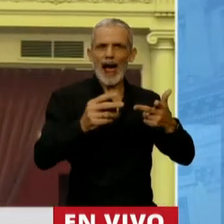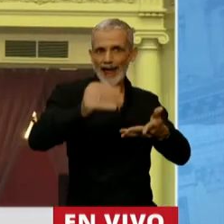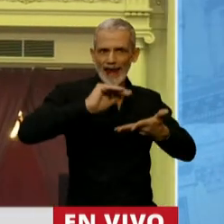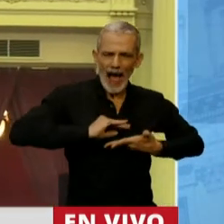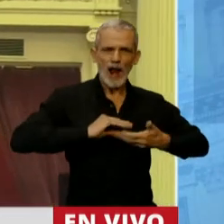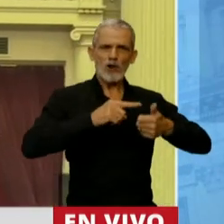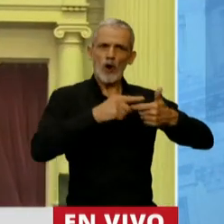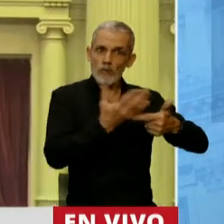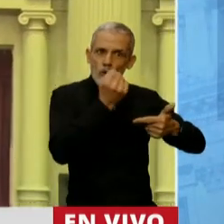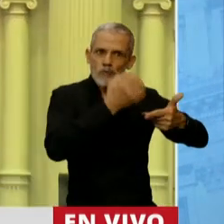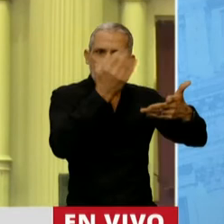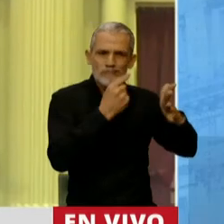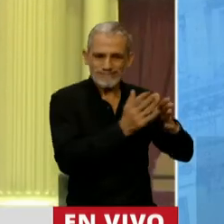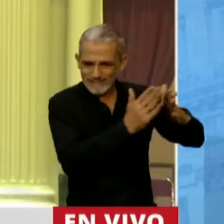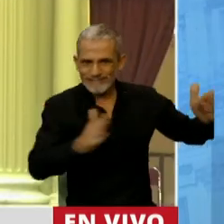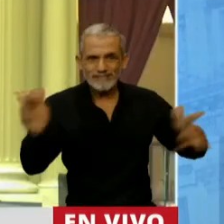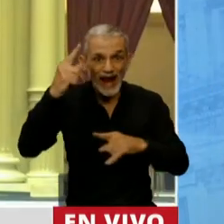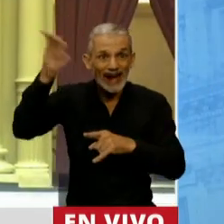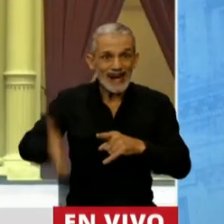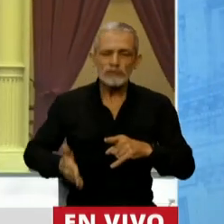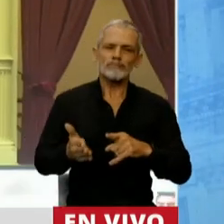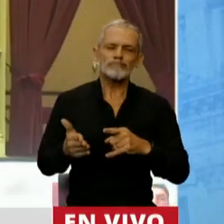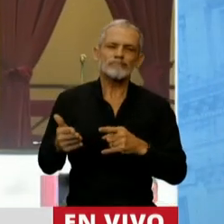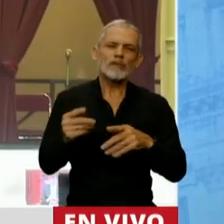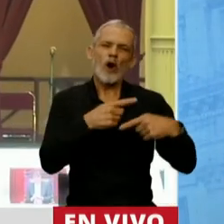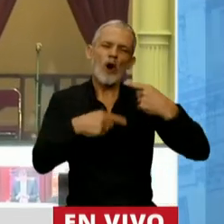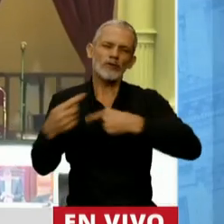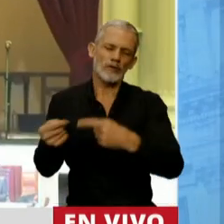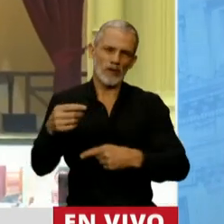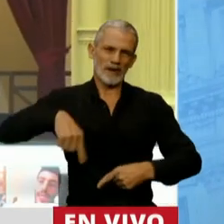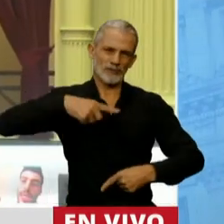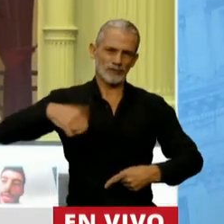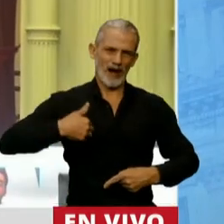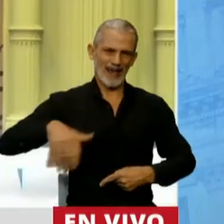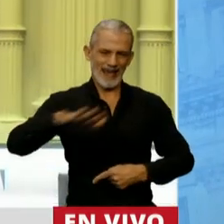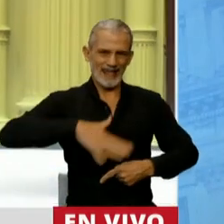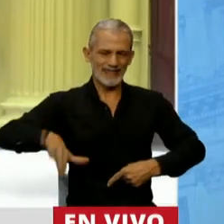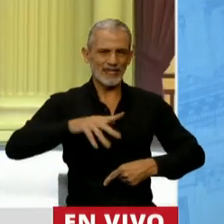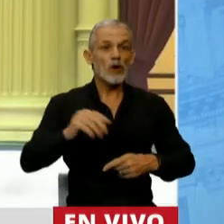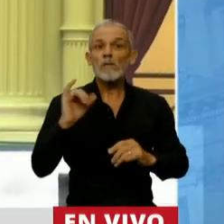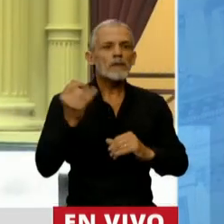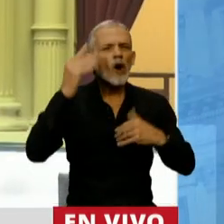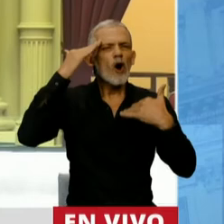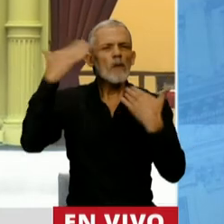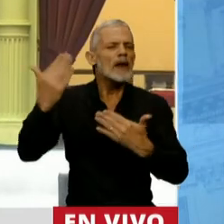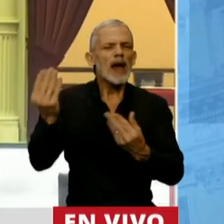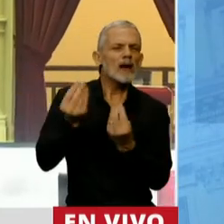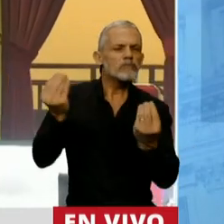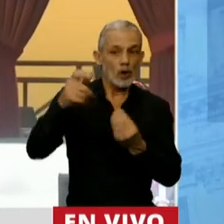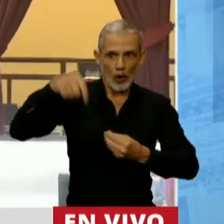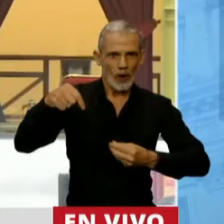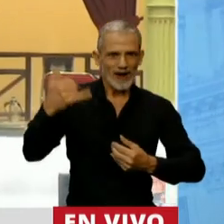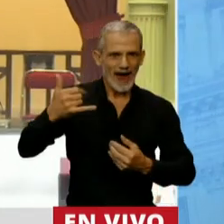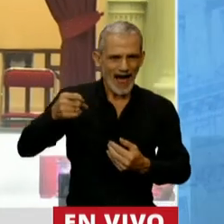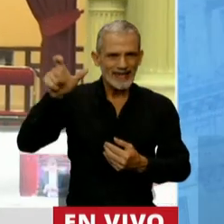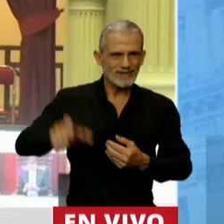aguinaldo. Néstor significó eso para los argentinos y creo que el mejor homenaje que podemos hacerle hoy que